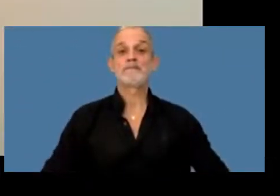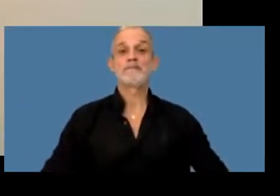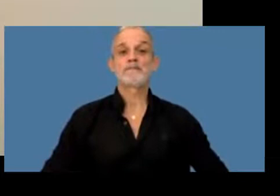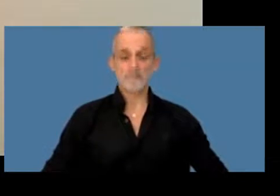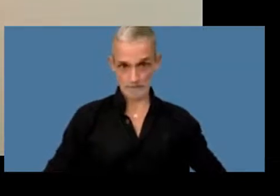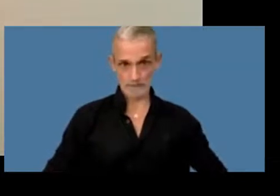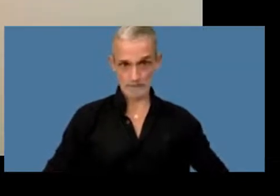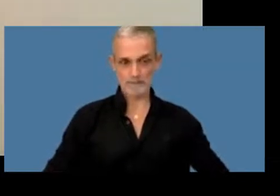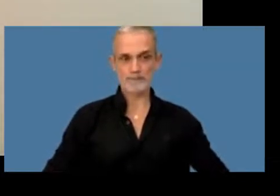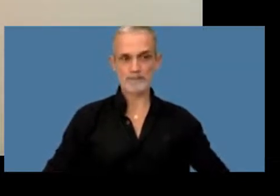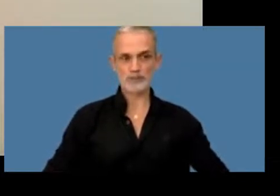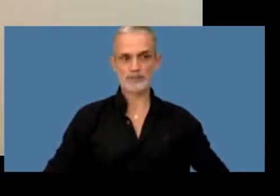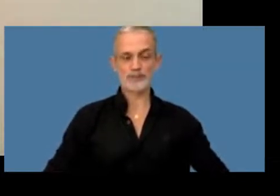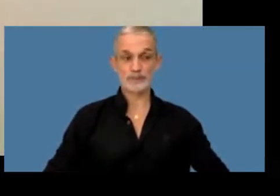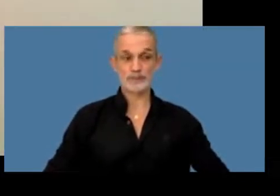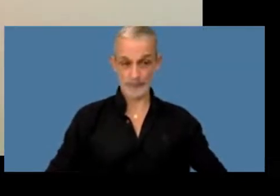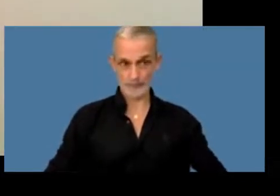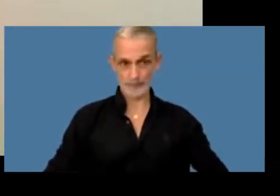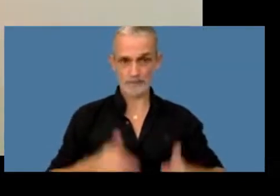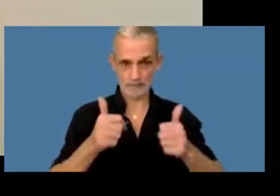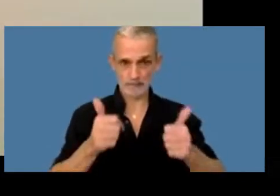Bueno, bárbaro.